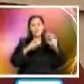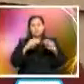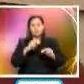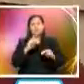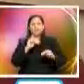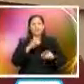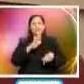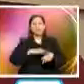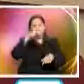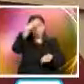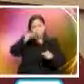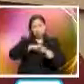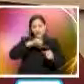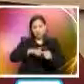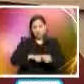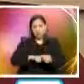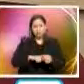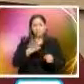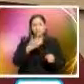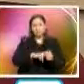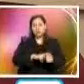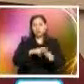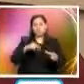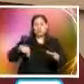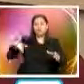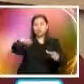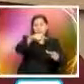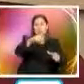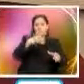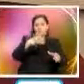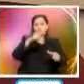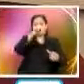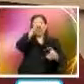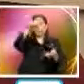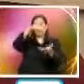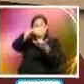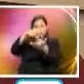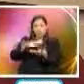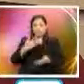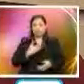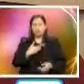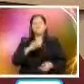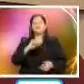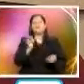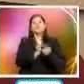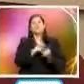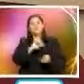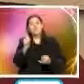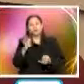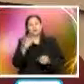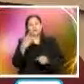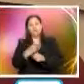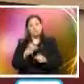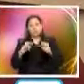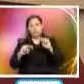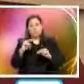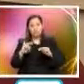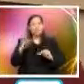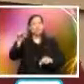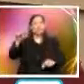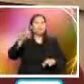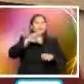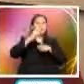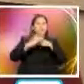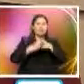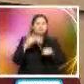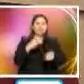más especialistas y hay muchos hospitales en cada región. Y un tercer nivel, pues son como los institutos de referencia a nivel nacional, donde se